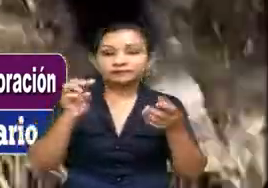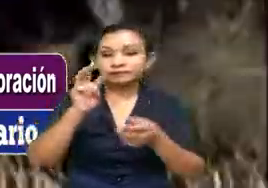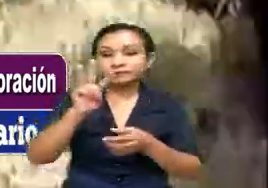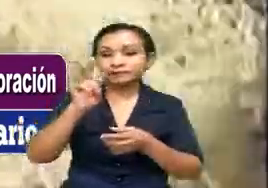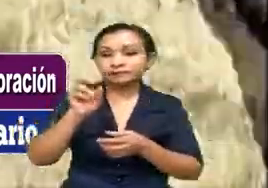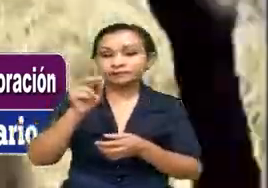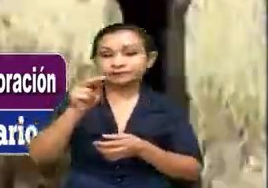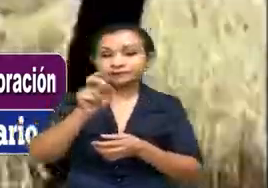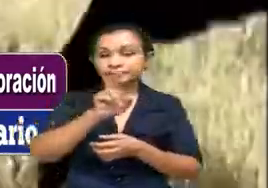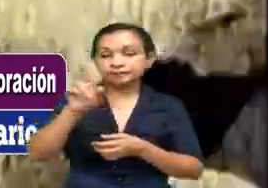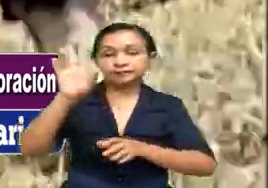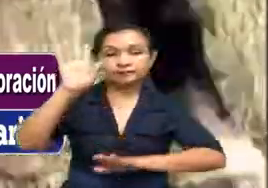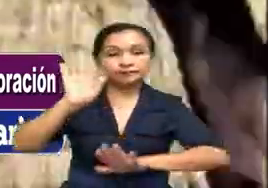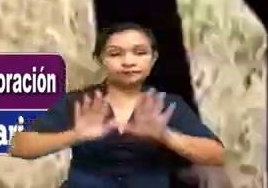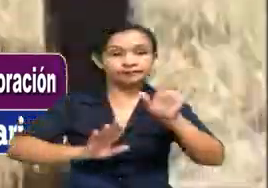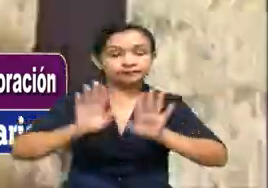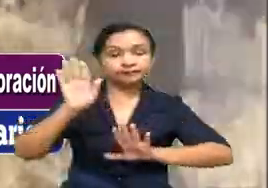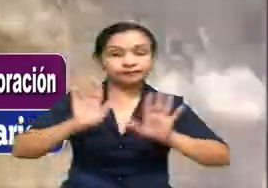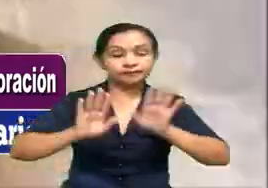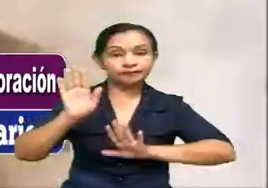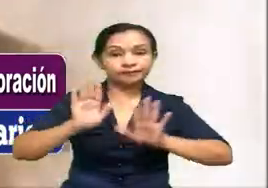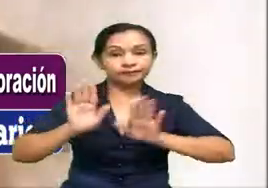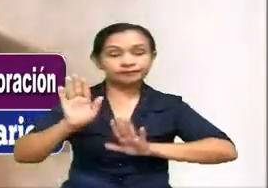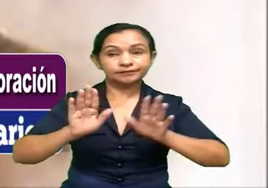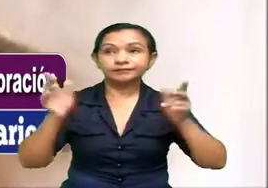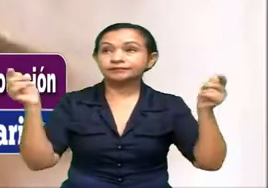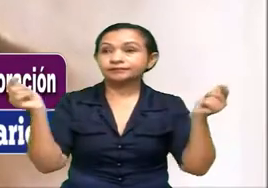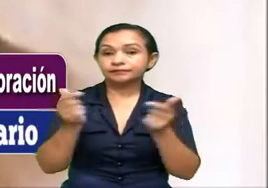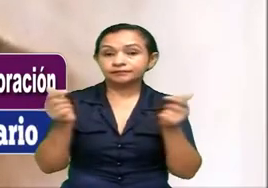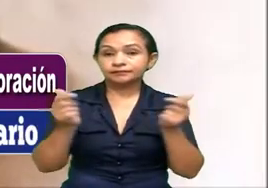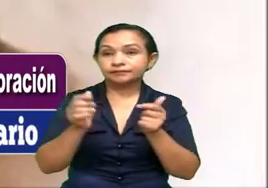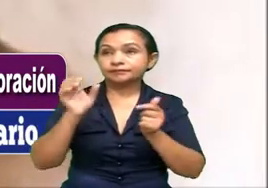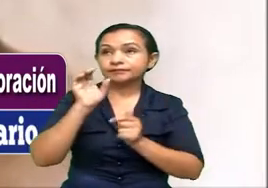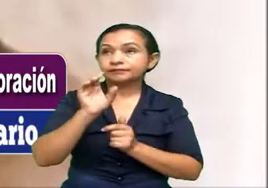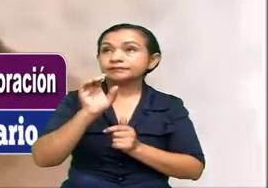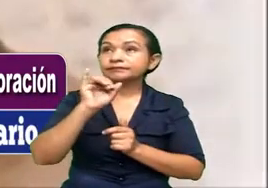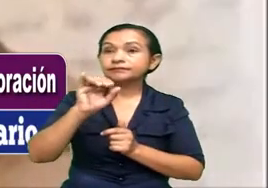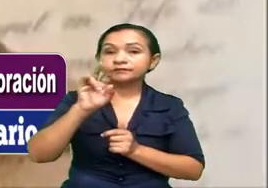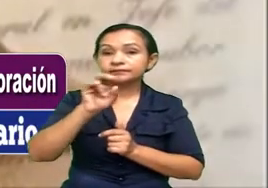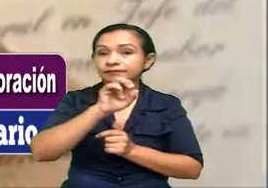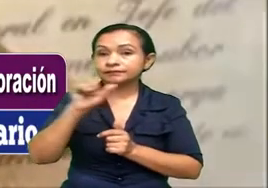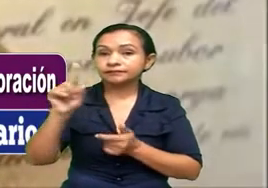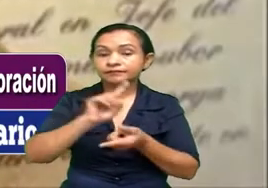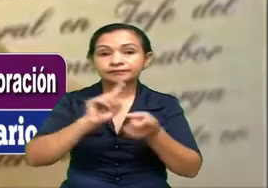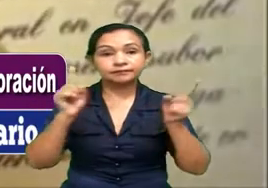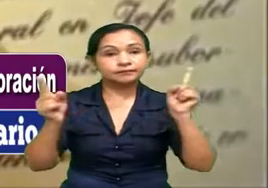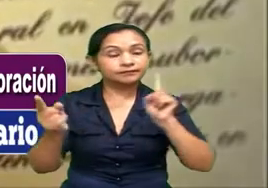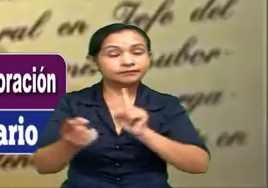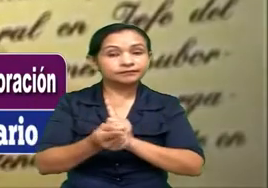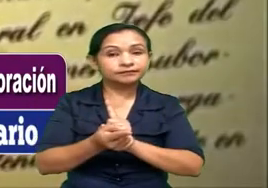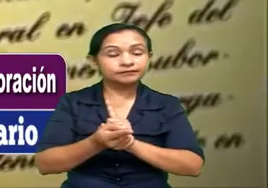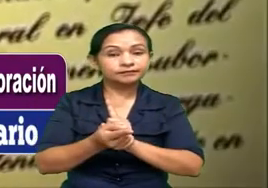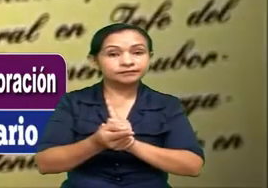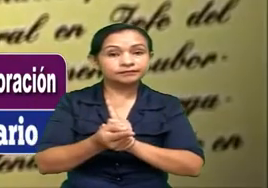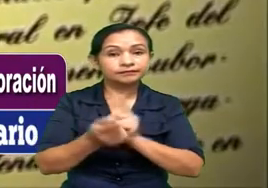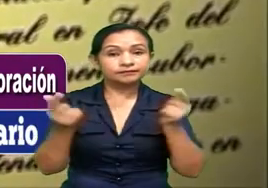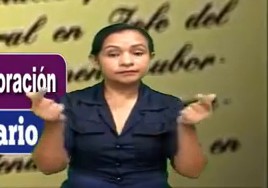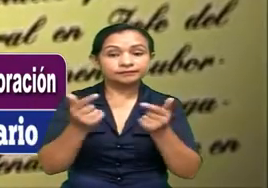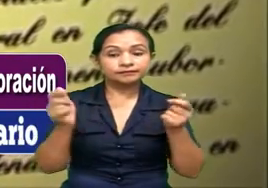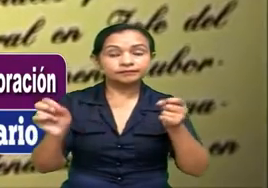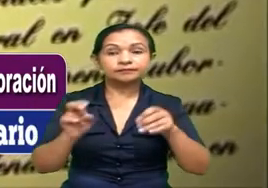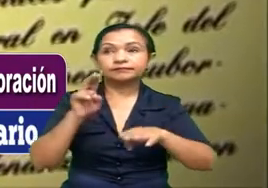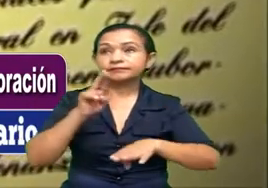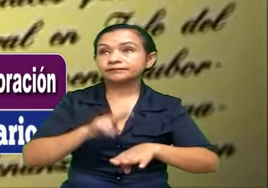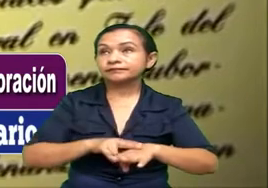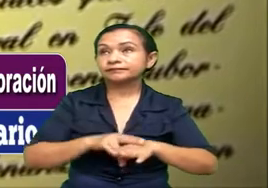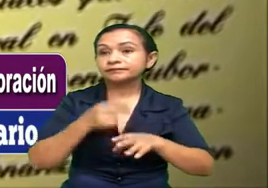viene a participar en una guerra civil, sí, transforma esa guerra civil en una guerra nacional. Uh-huh.